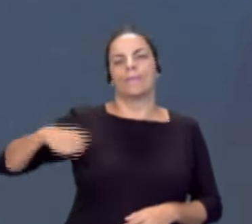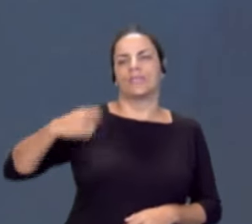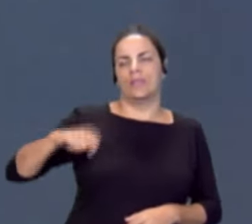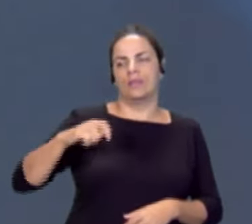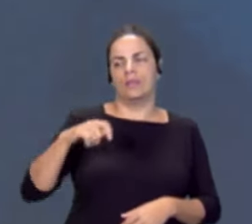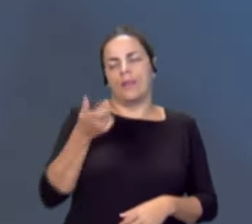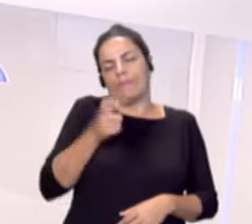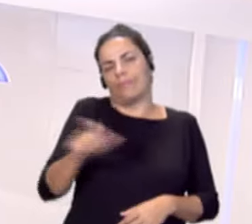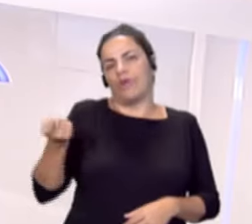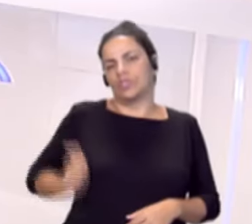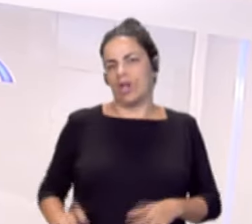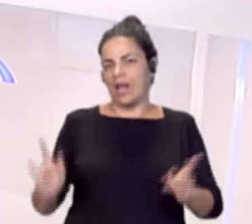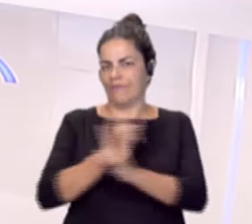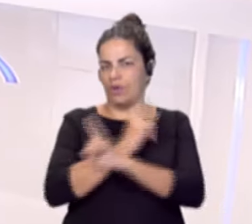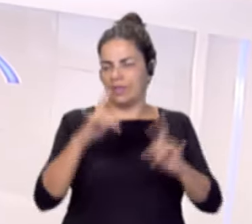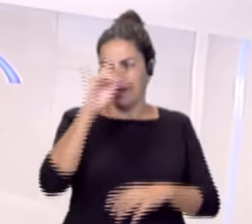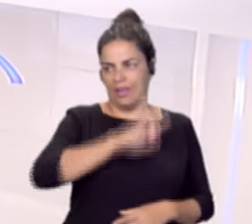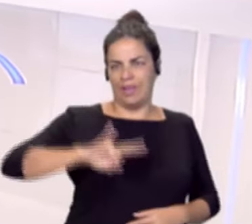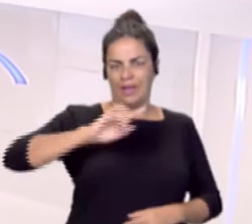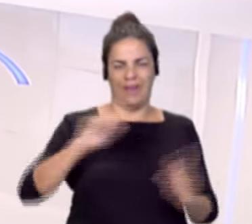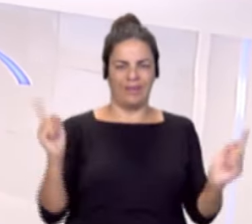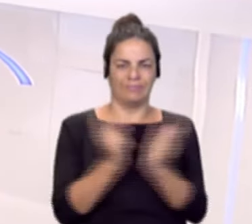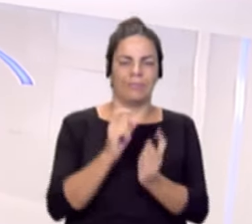Canarias. Buenos días, señor Velázquez. Buenos días.